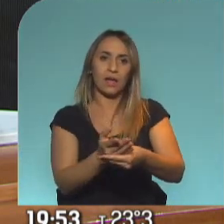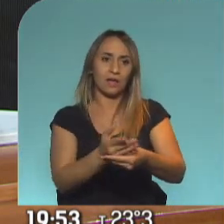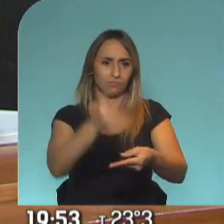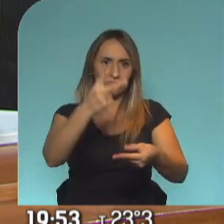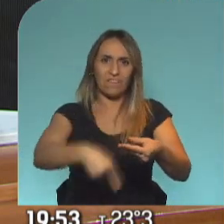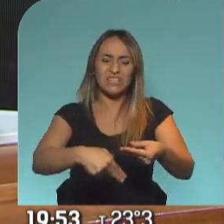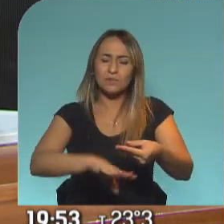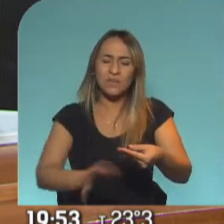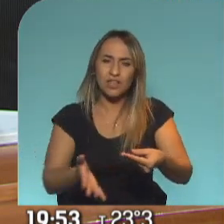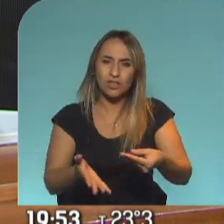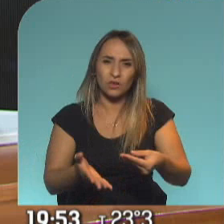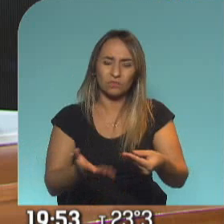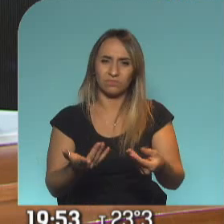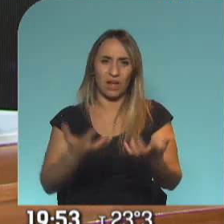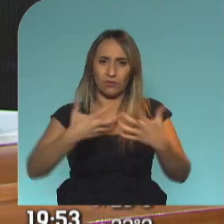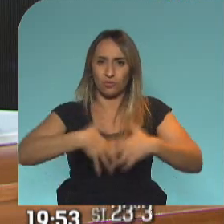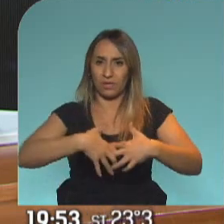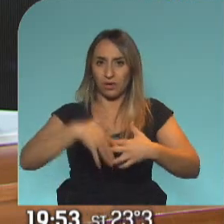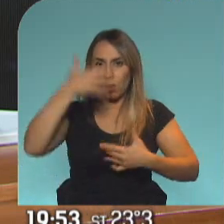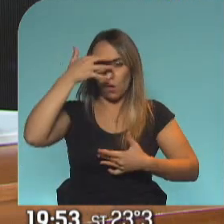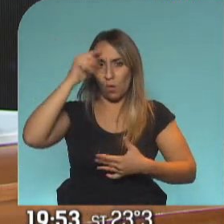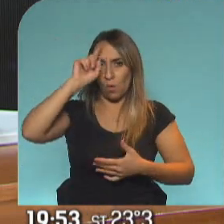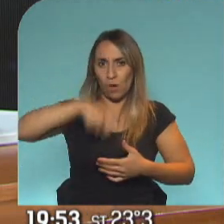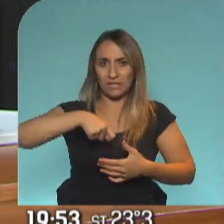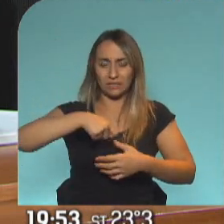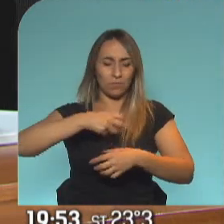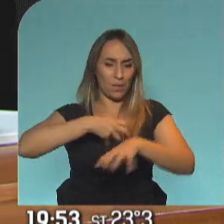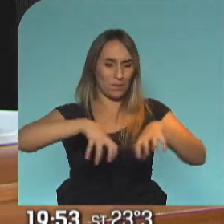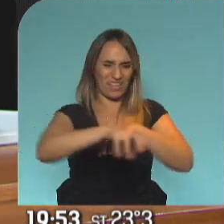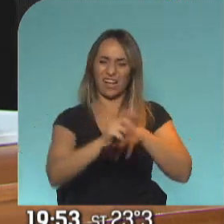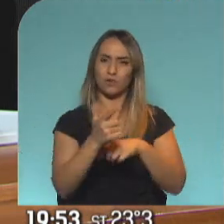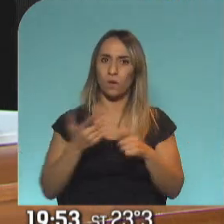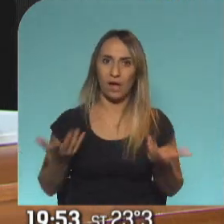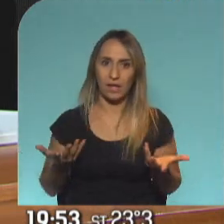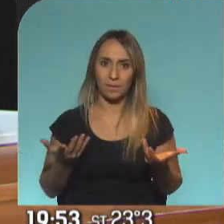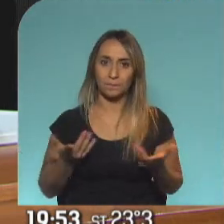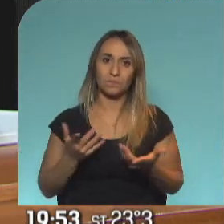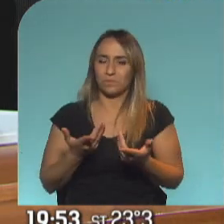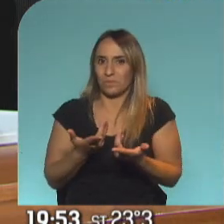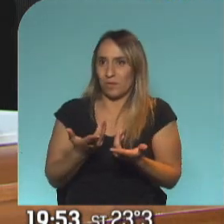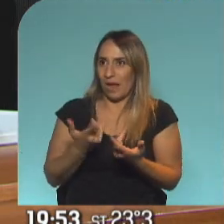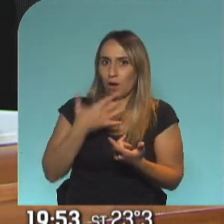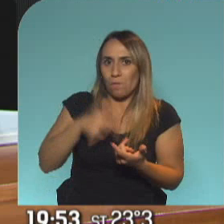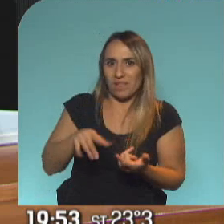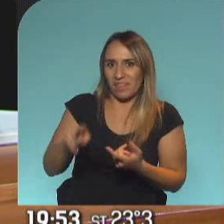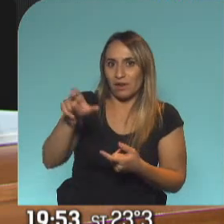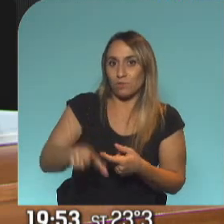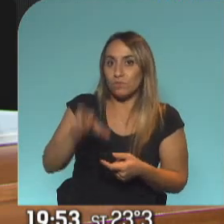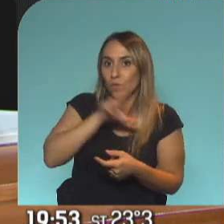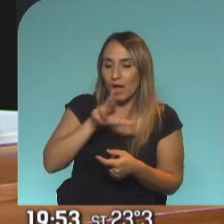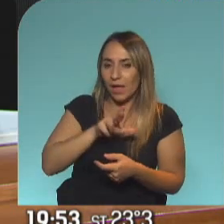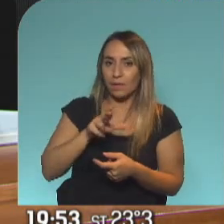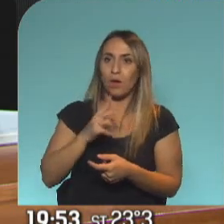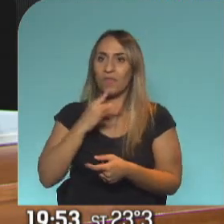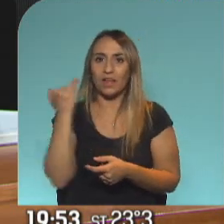han tenido ni siquiera la empatía de entender que la denuncia nunca es inmediata, y además hay que